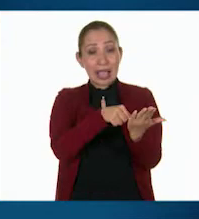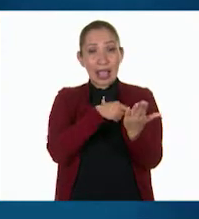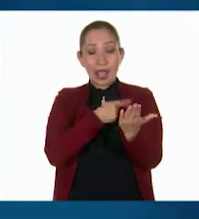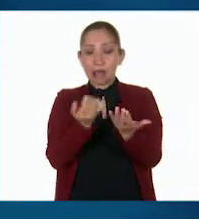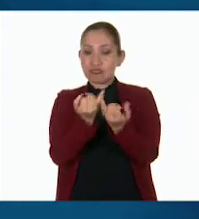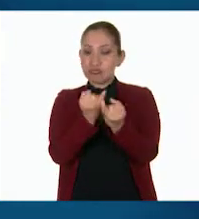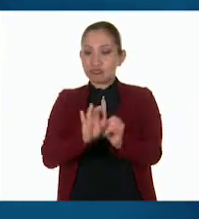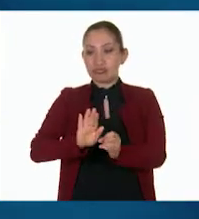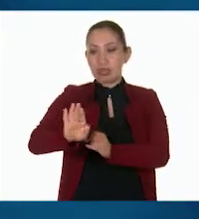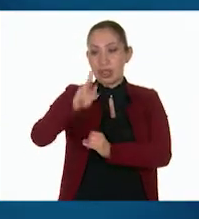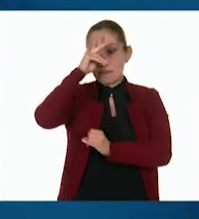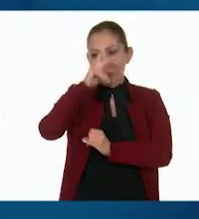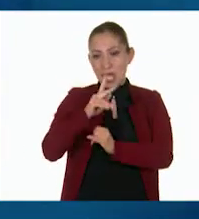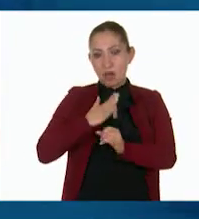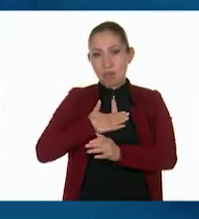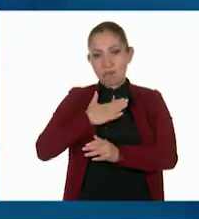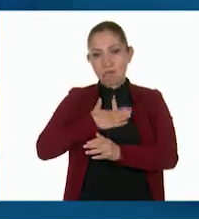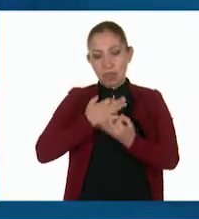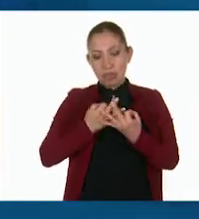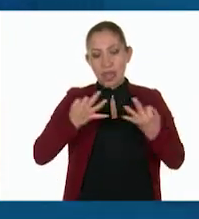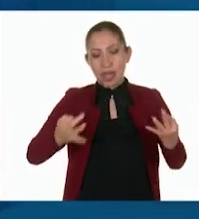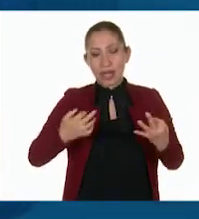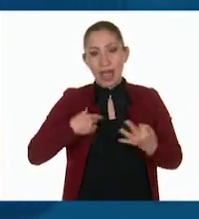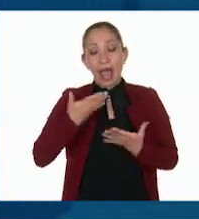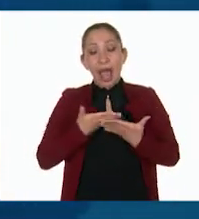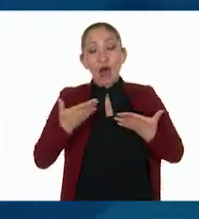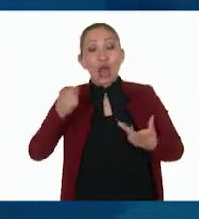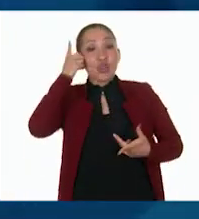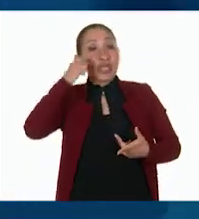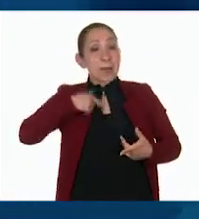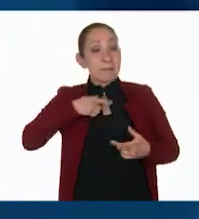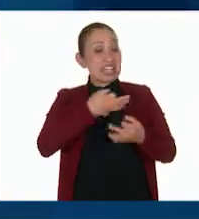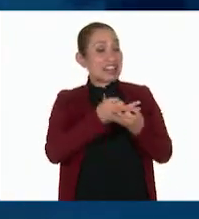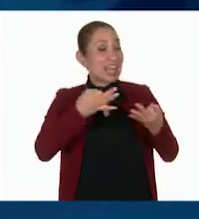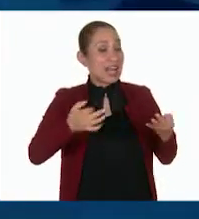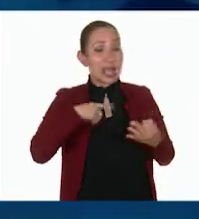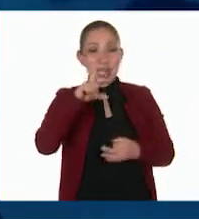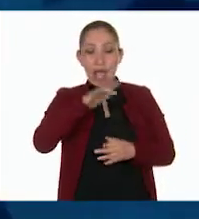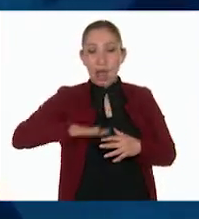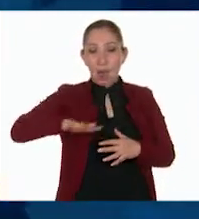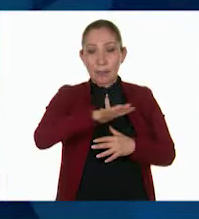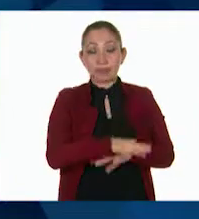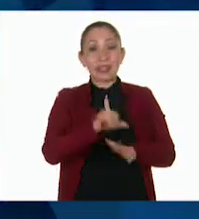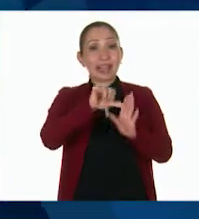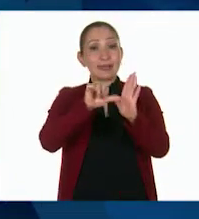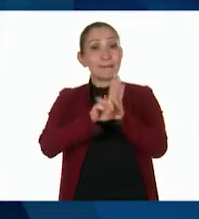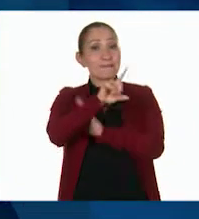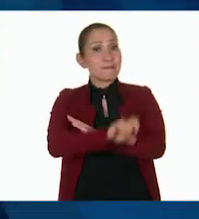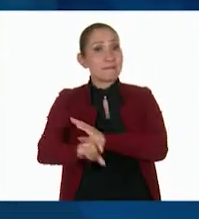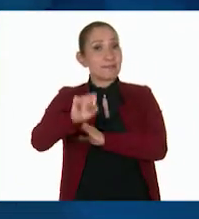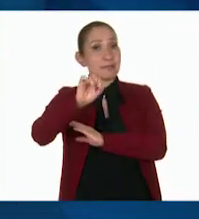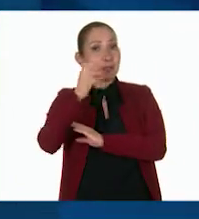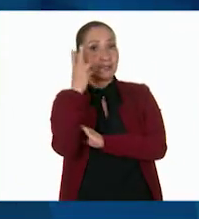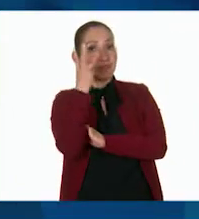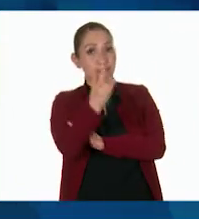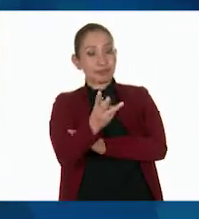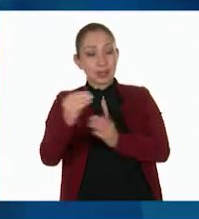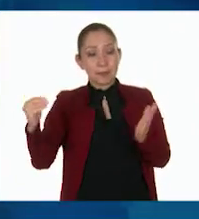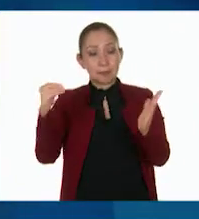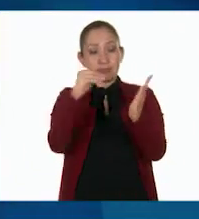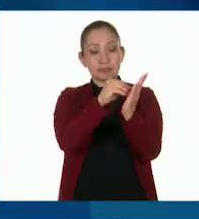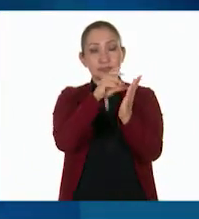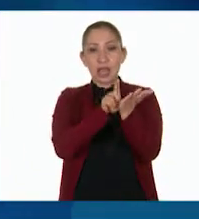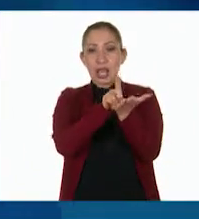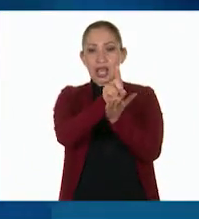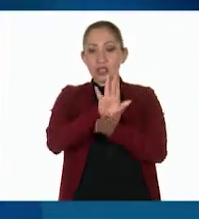soberanía nacional sobre su territorio, pues la nación es dueña de las tierras y aguas. En el artículo 123 se consagraron